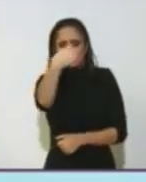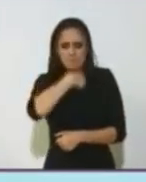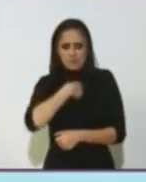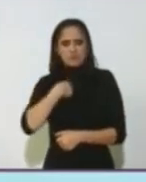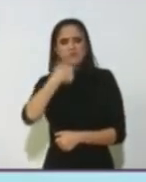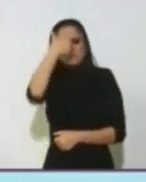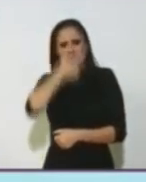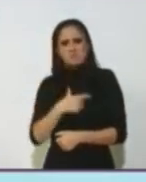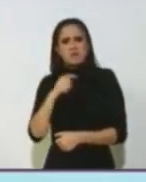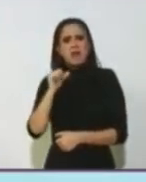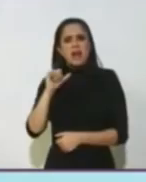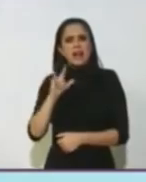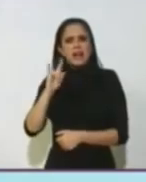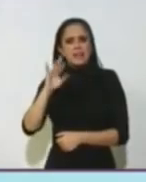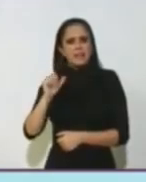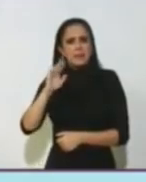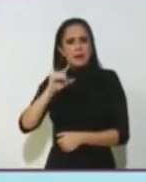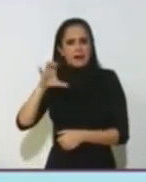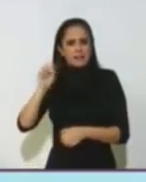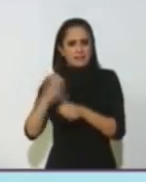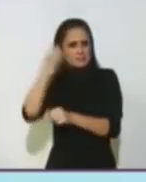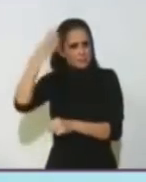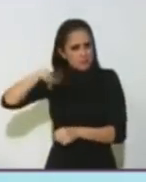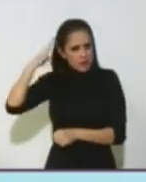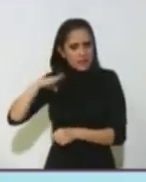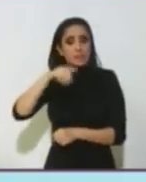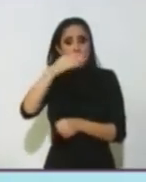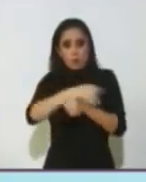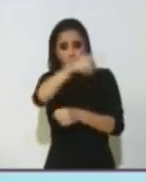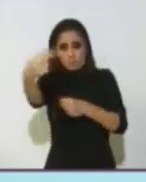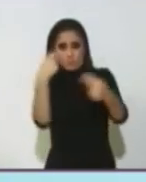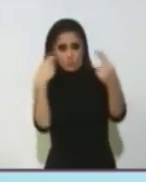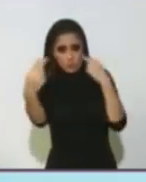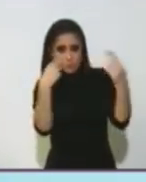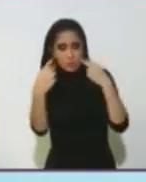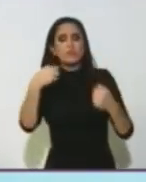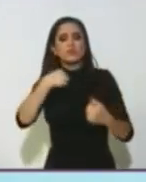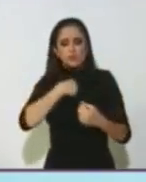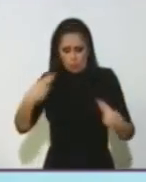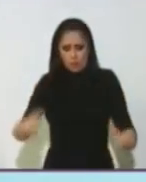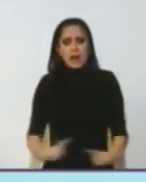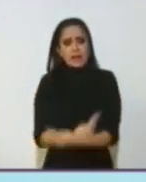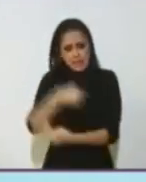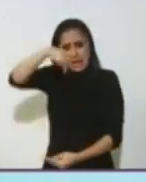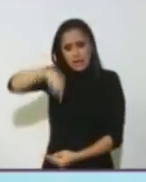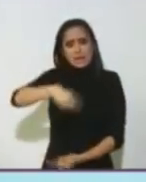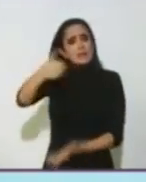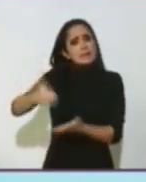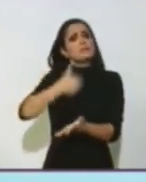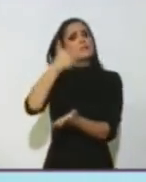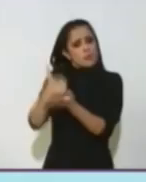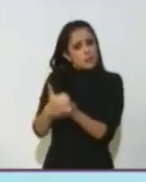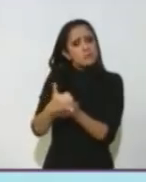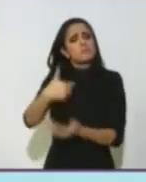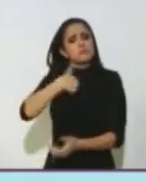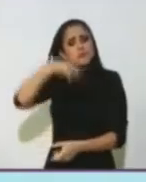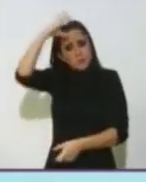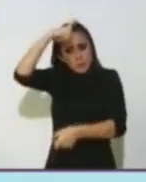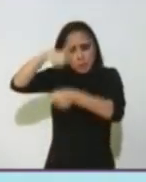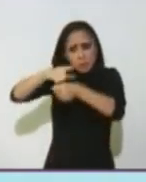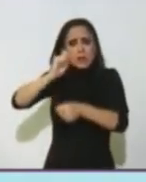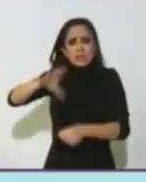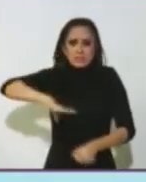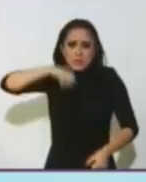barrales yo igual que muchos de los que hoy nos están viendo nací en esta ciudad y también vengo de la cultura del esfuerzo